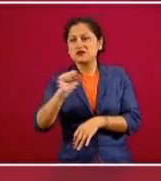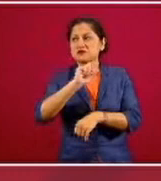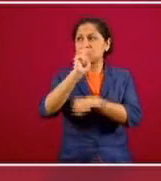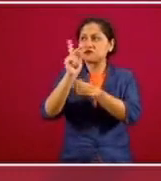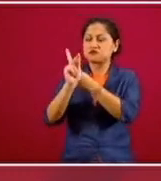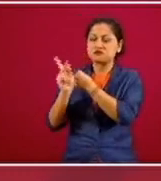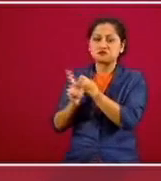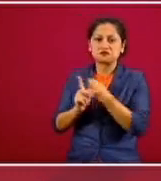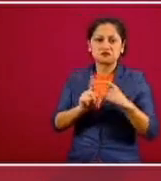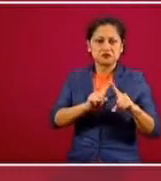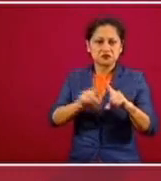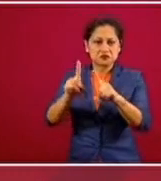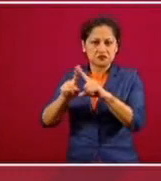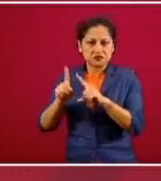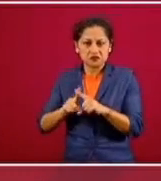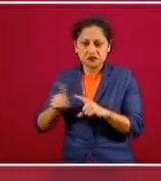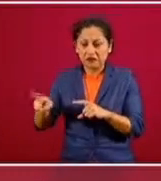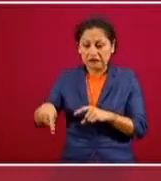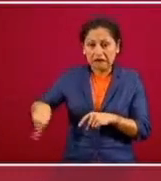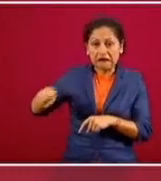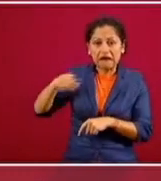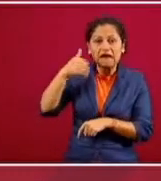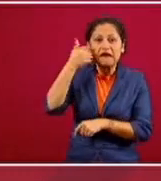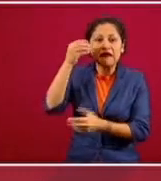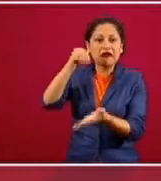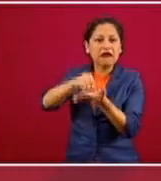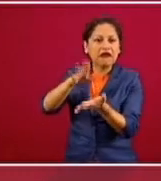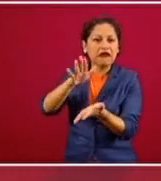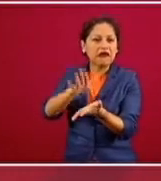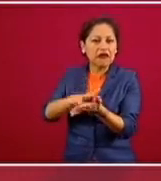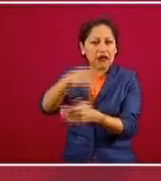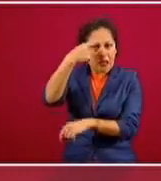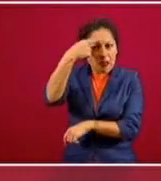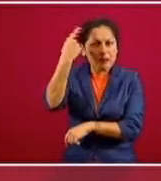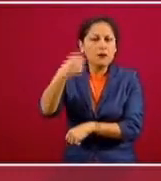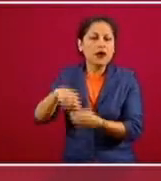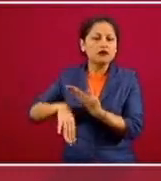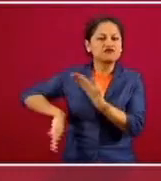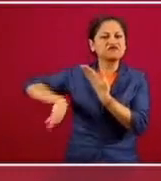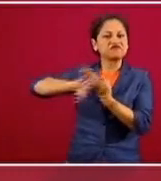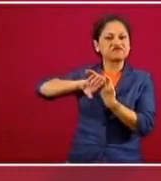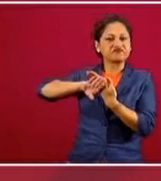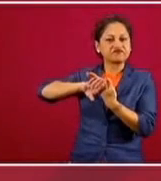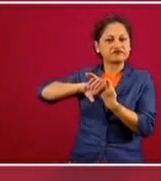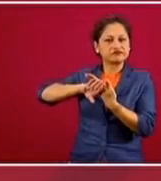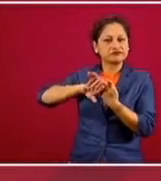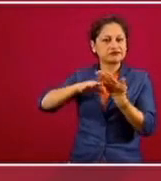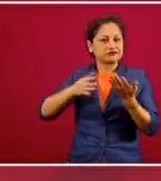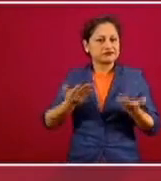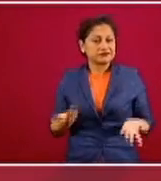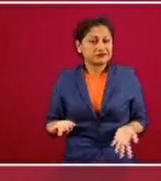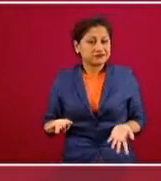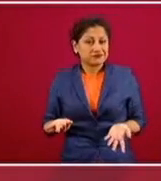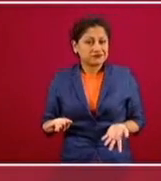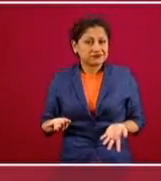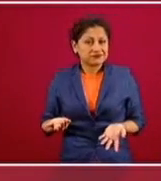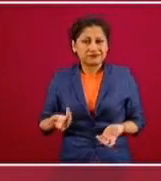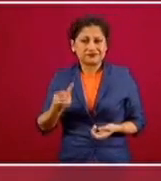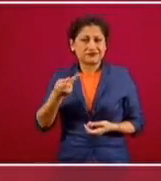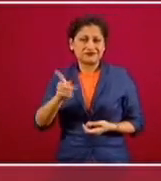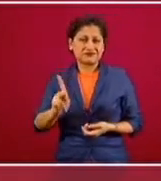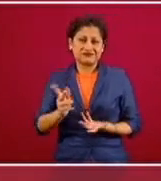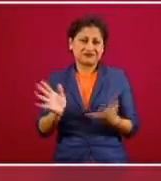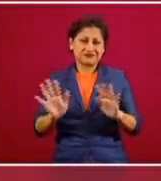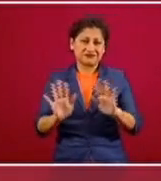en contra nuestra. Y creo que desde la época del presidente